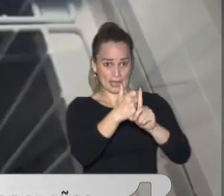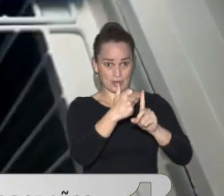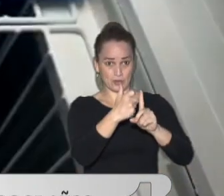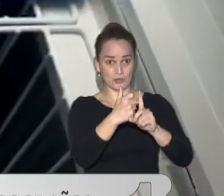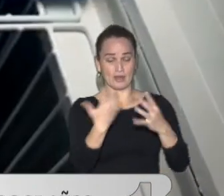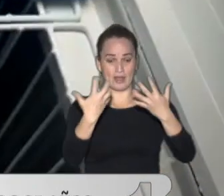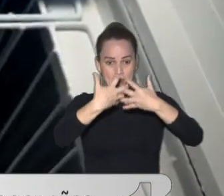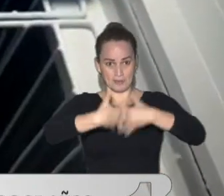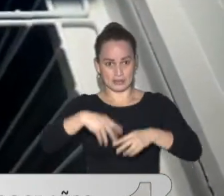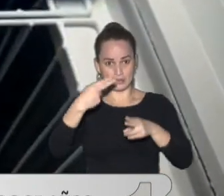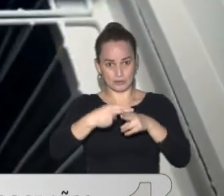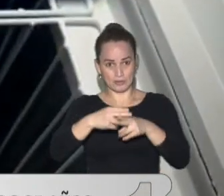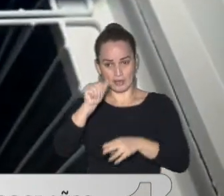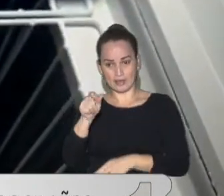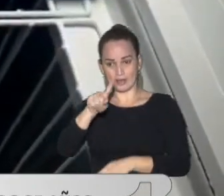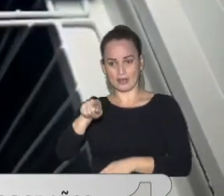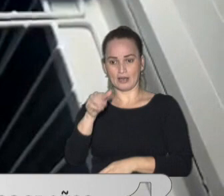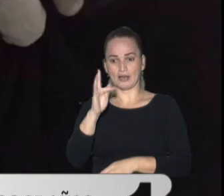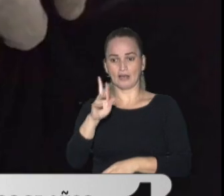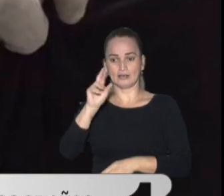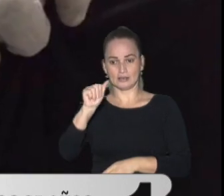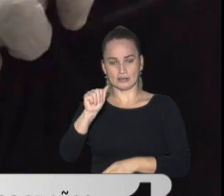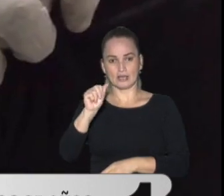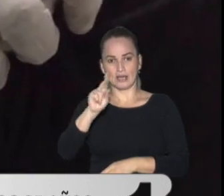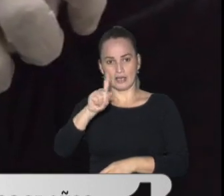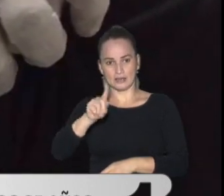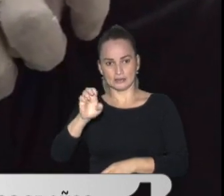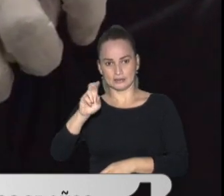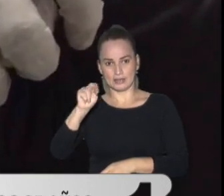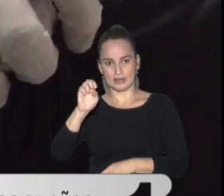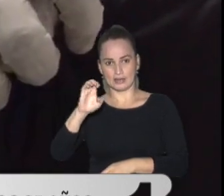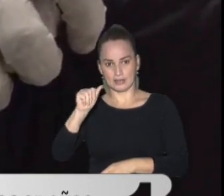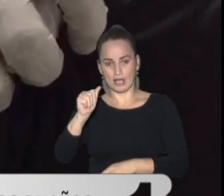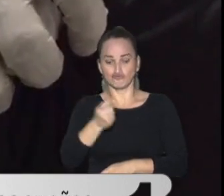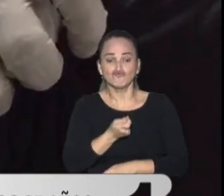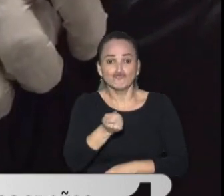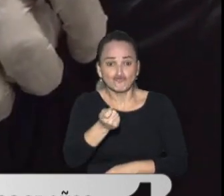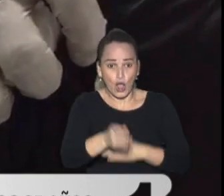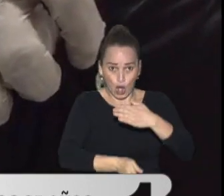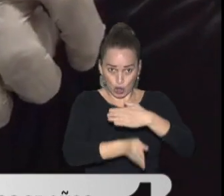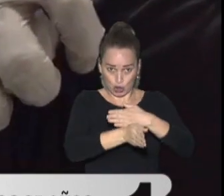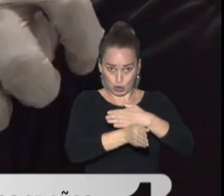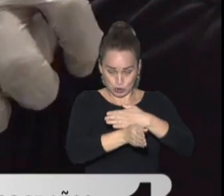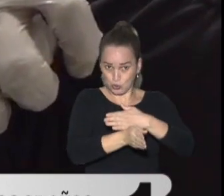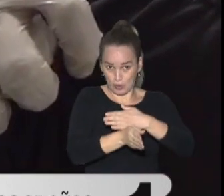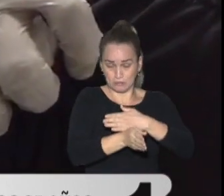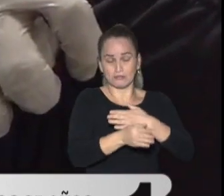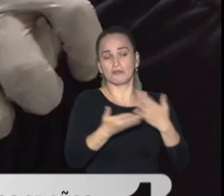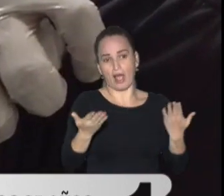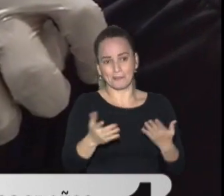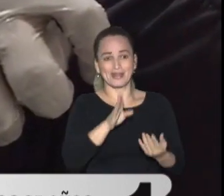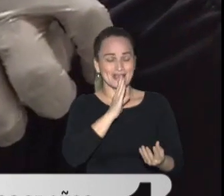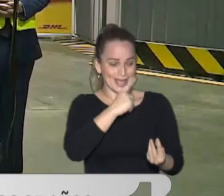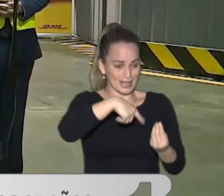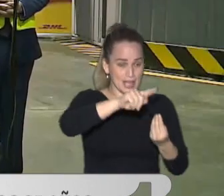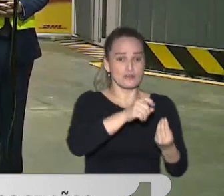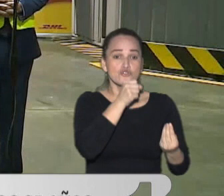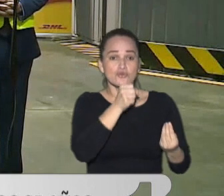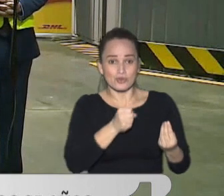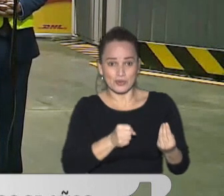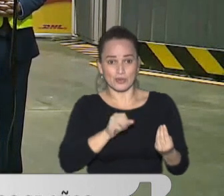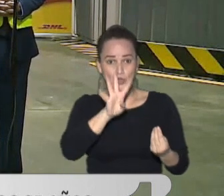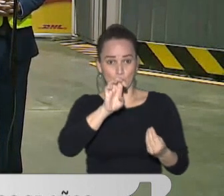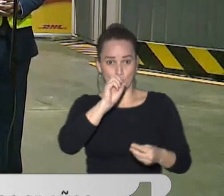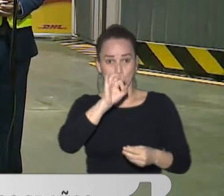AstraZeneca, que en los próximos días sería aplicada a población mayor de 65 años. El INVIMA dio la aprobación para el uso de emergencia de